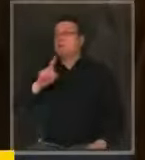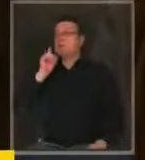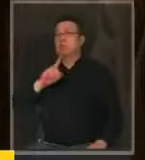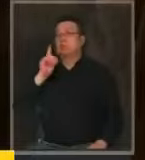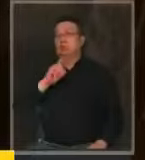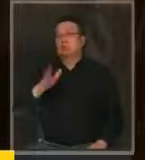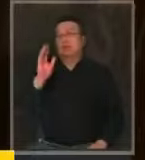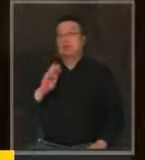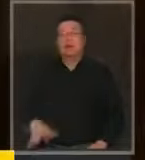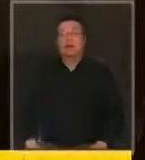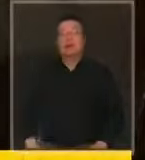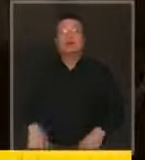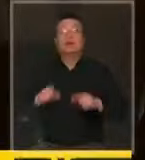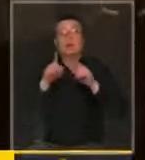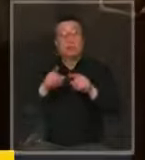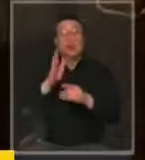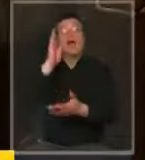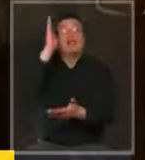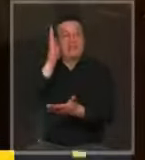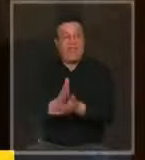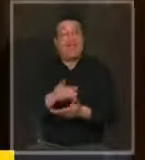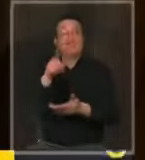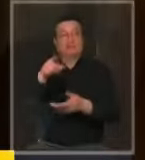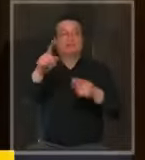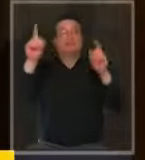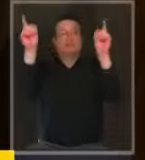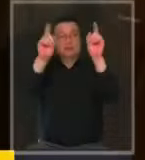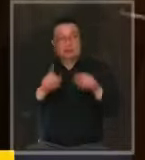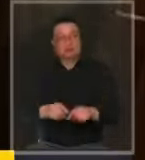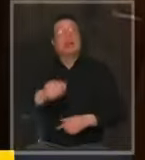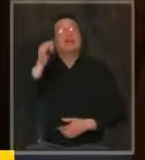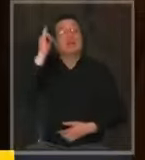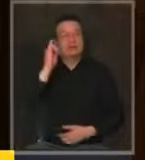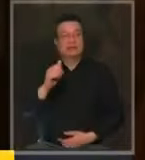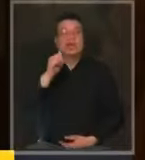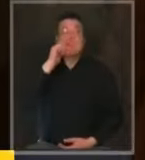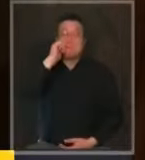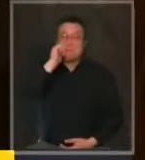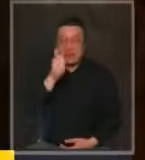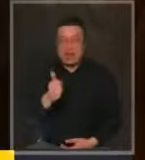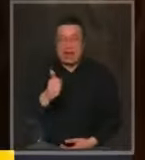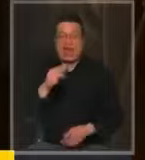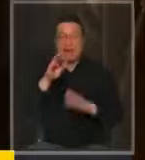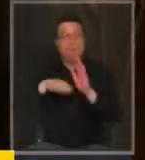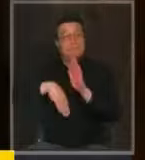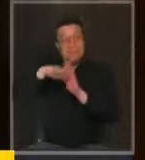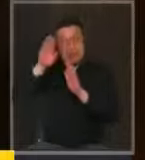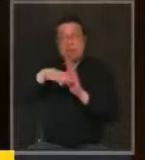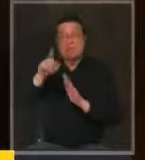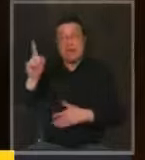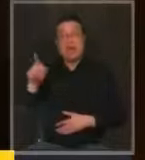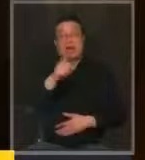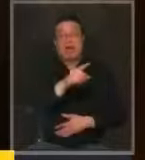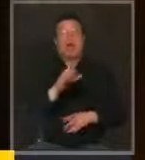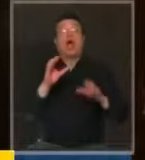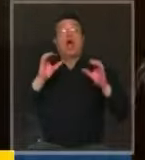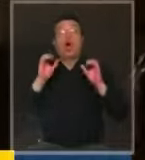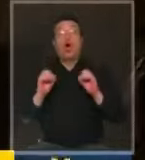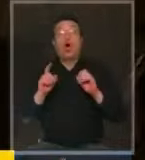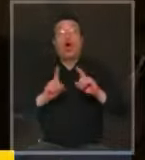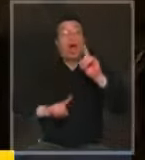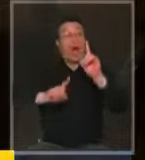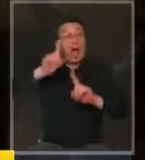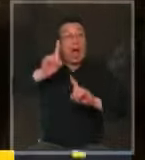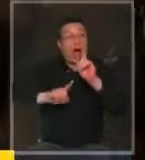Ustedes sí deberían tener energía eléctrica mañana, la mayoría, a no ser que haya algunos casos